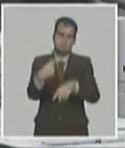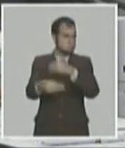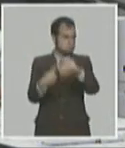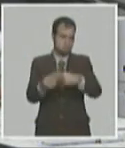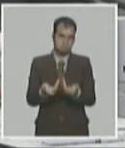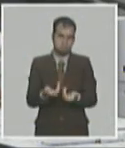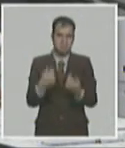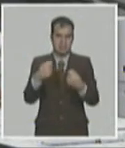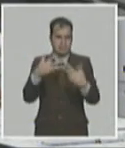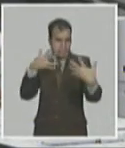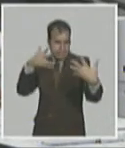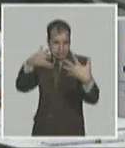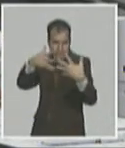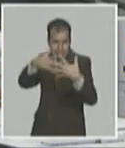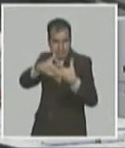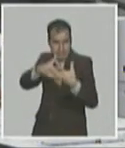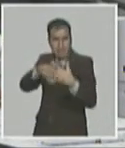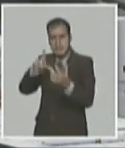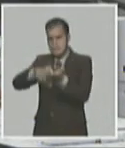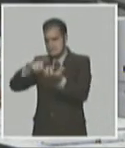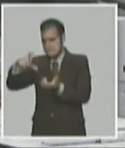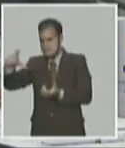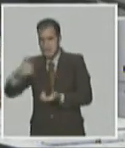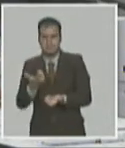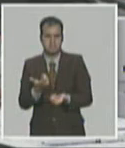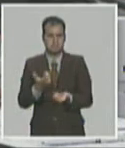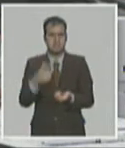más estrecha de las estructuras del partido con las estructuras